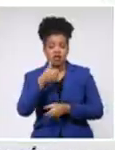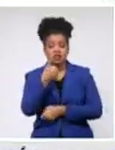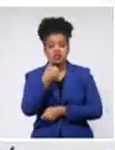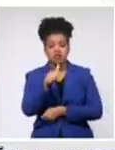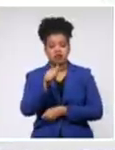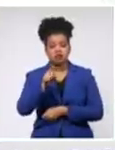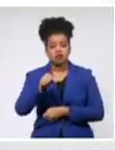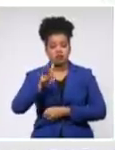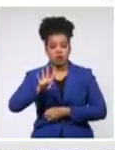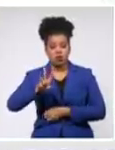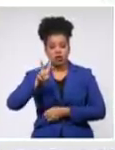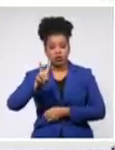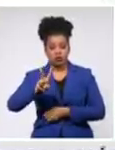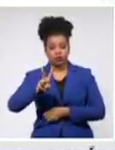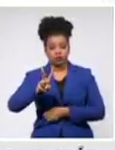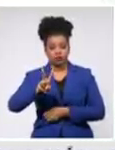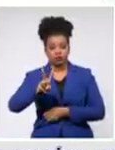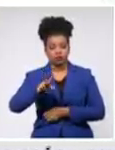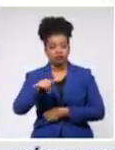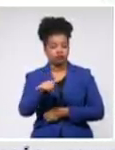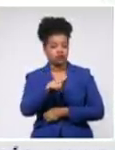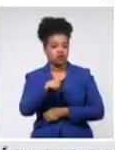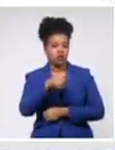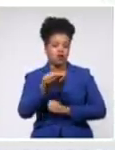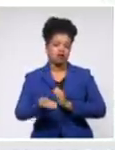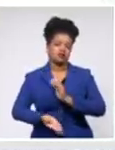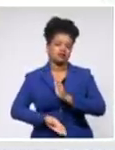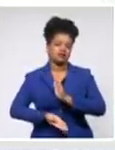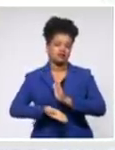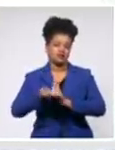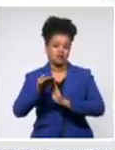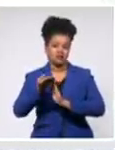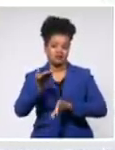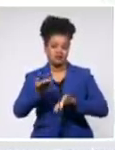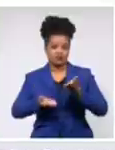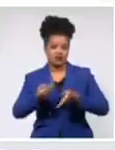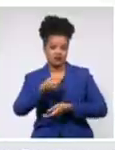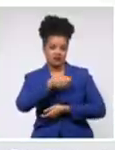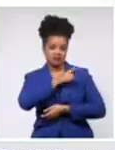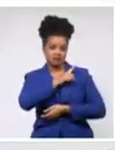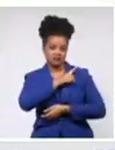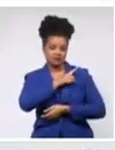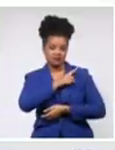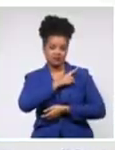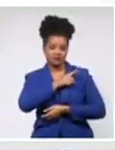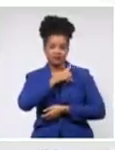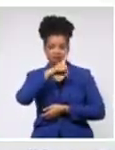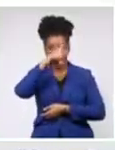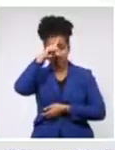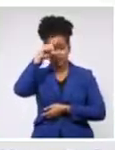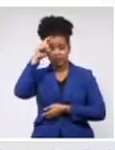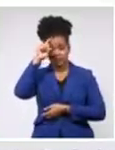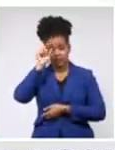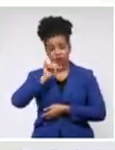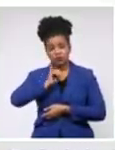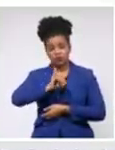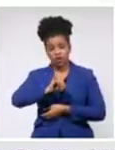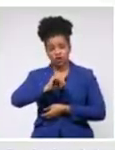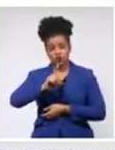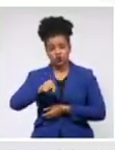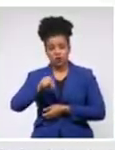10,42, pues también incrementa su tasa. Santi Espíritu con